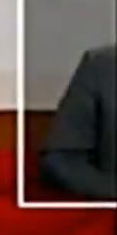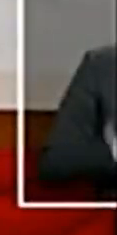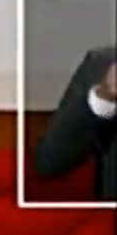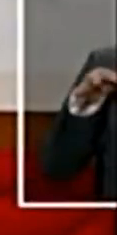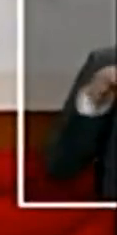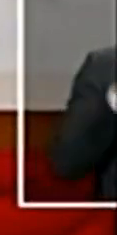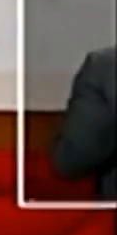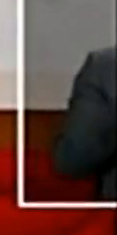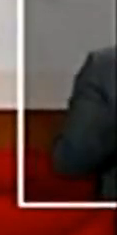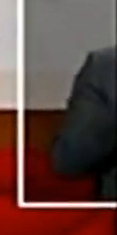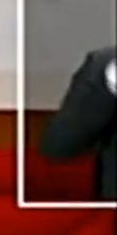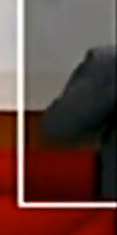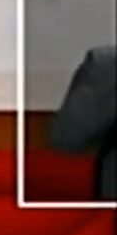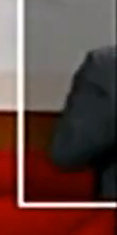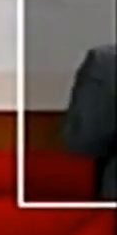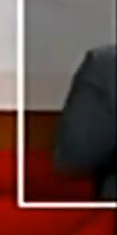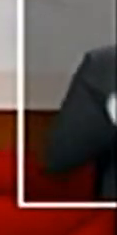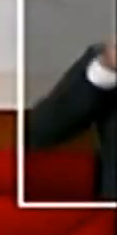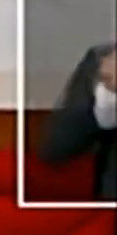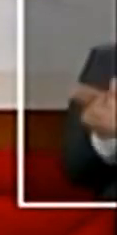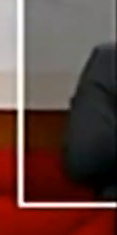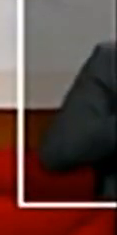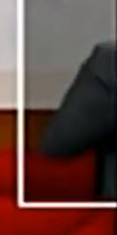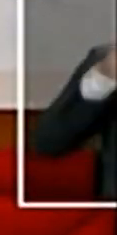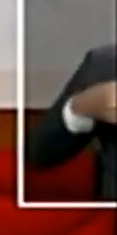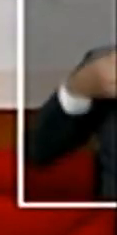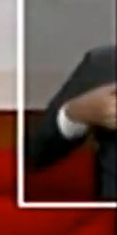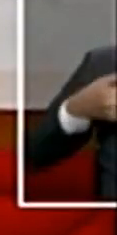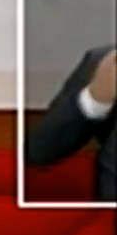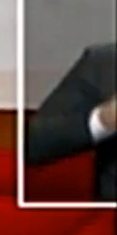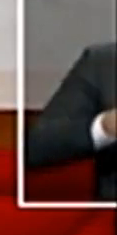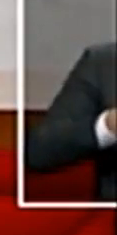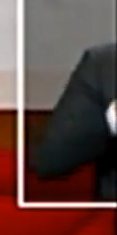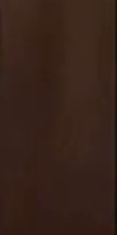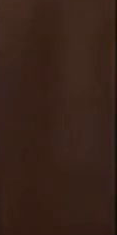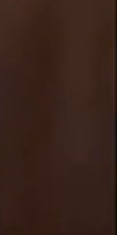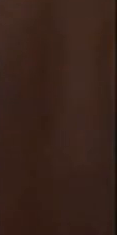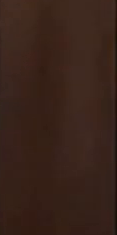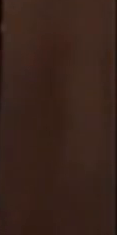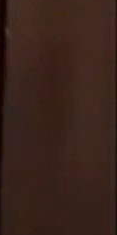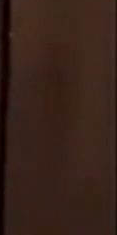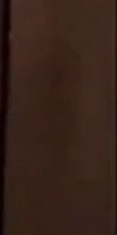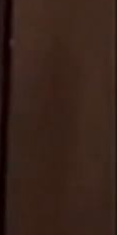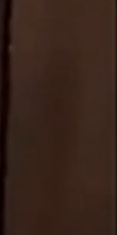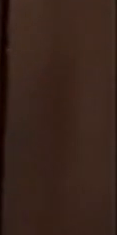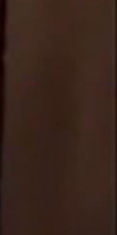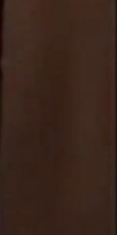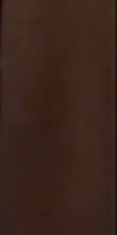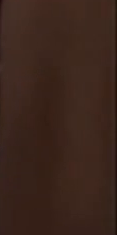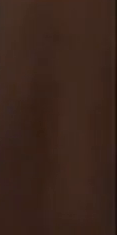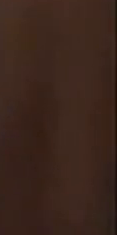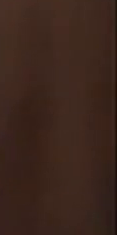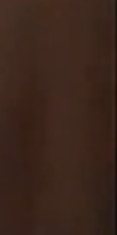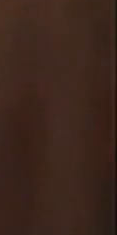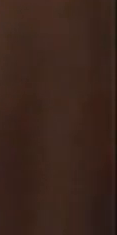Chile, afirmó Bolsonaro en el debate, aludiendo a las protestas de 2019 en Chile. La ministra de Relaciones Exteriores